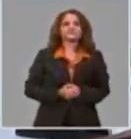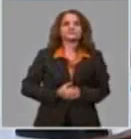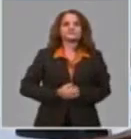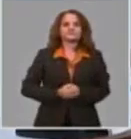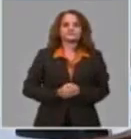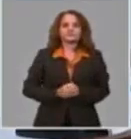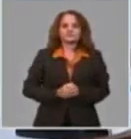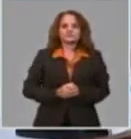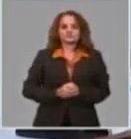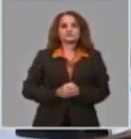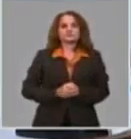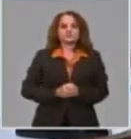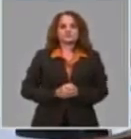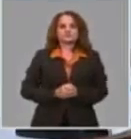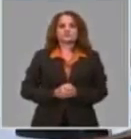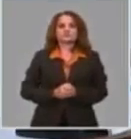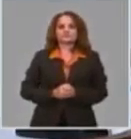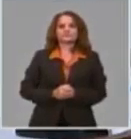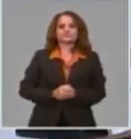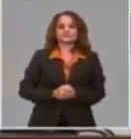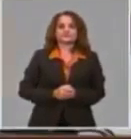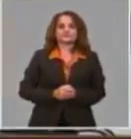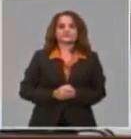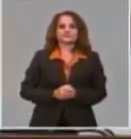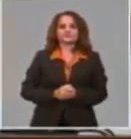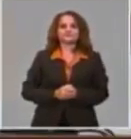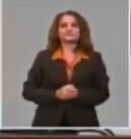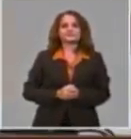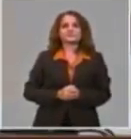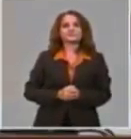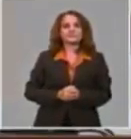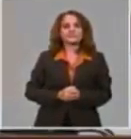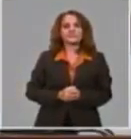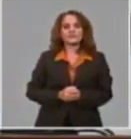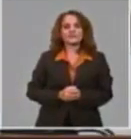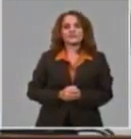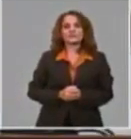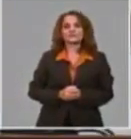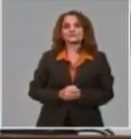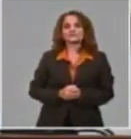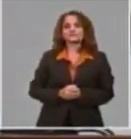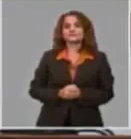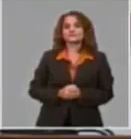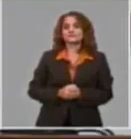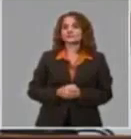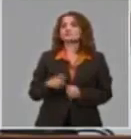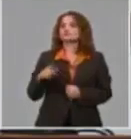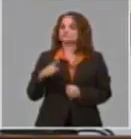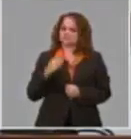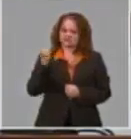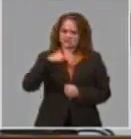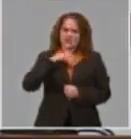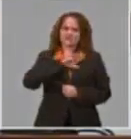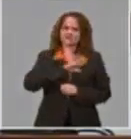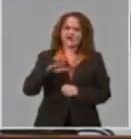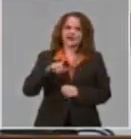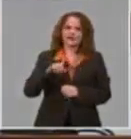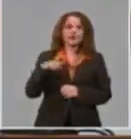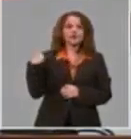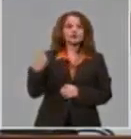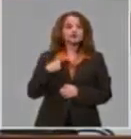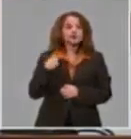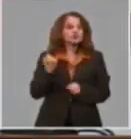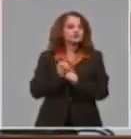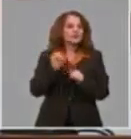ni que actuemos motivados por el odio. Estamos ante todo insistiendo en una acción profiláctica. Incluso la manera de actuar no es de